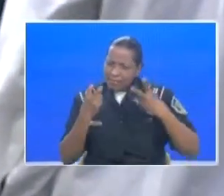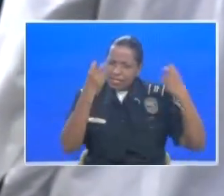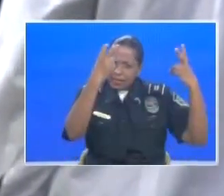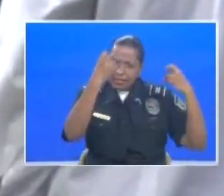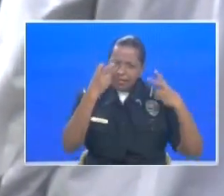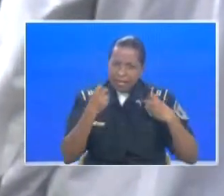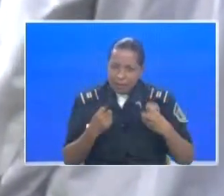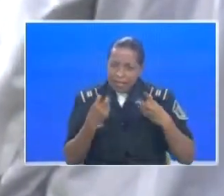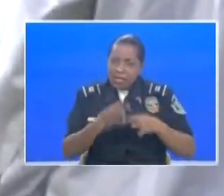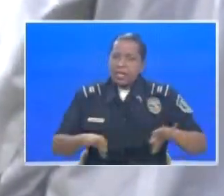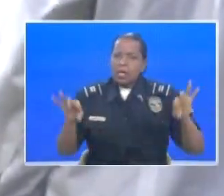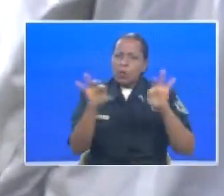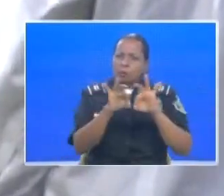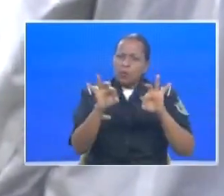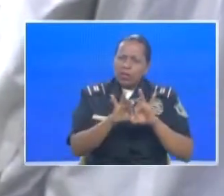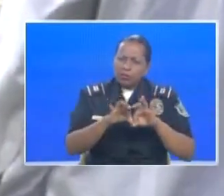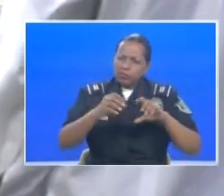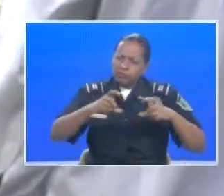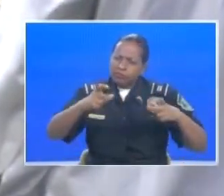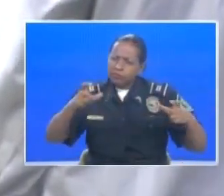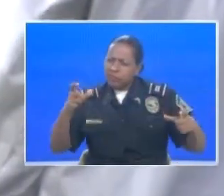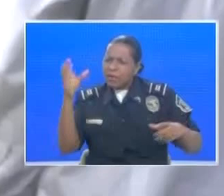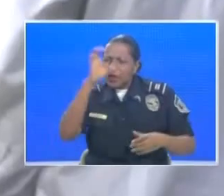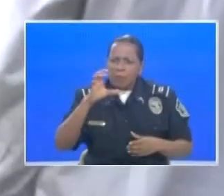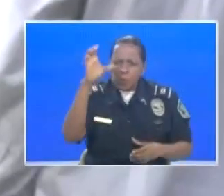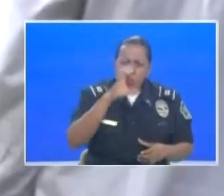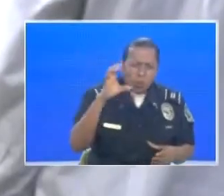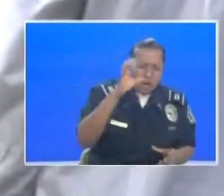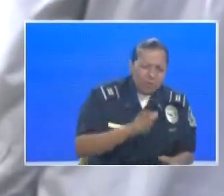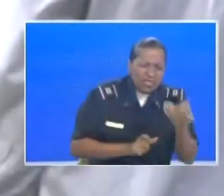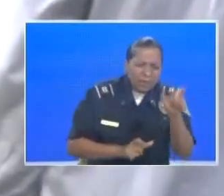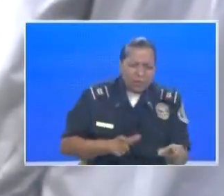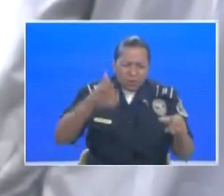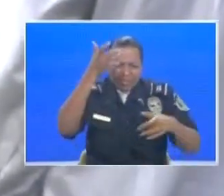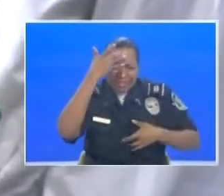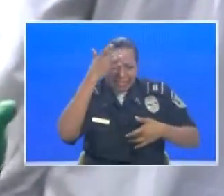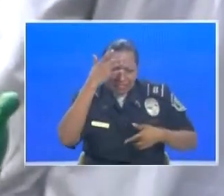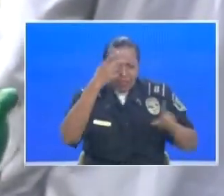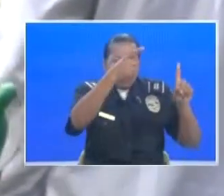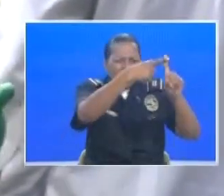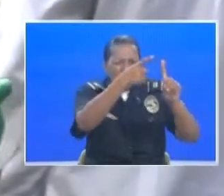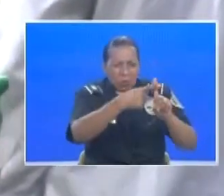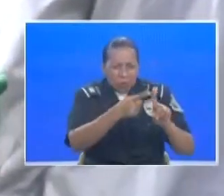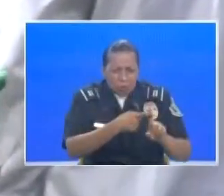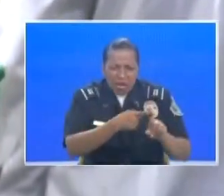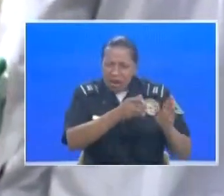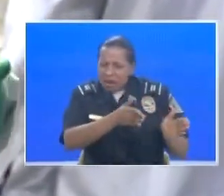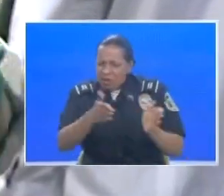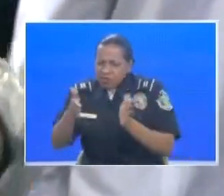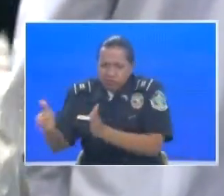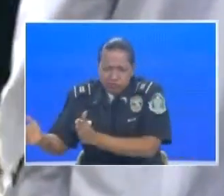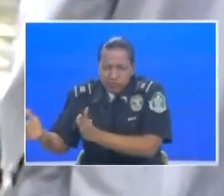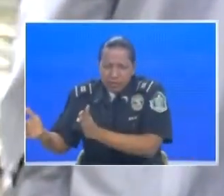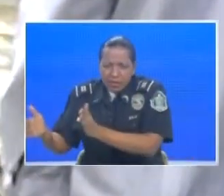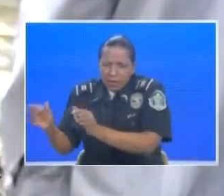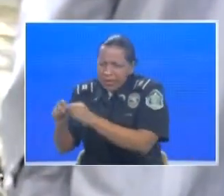mejor, porque estamos identificando el enemigo, lo estamos identificando, aislamos el que sale